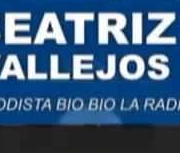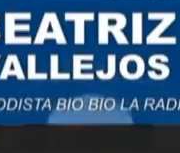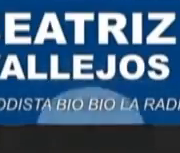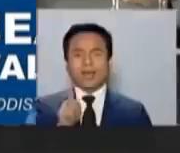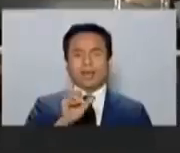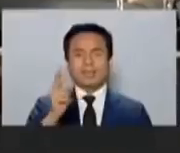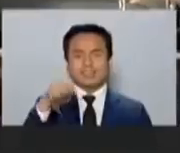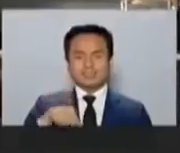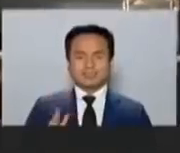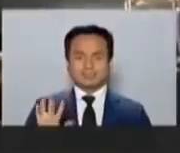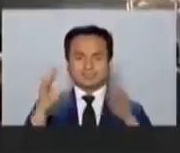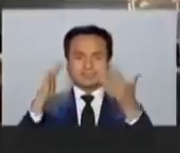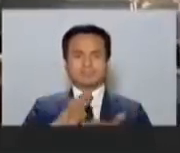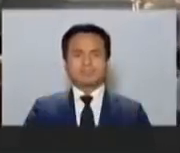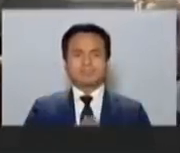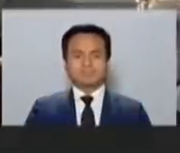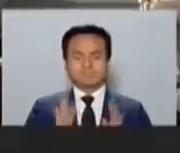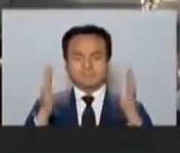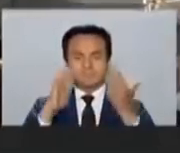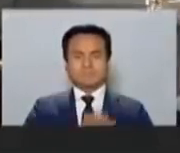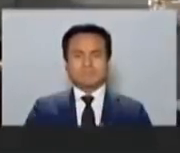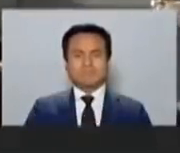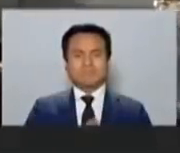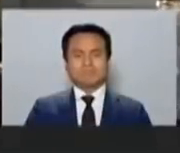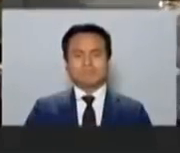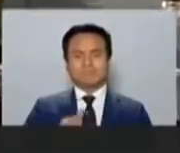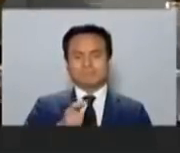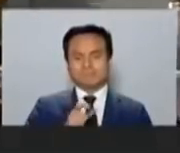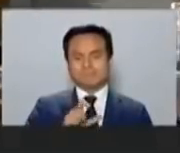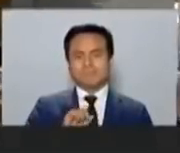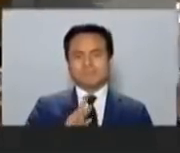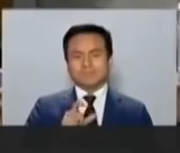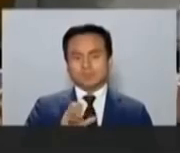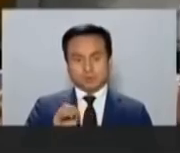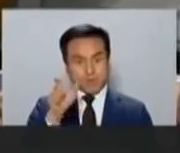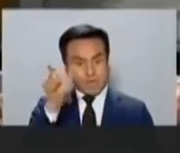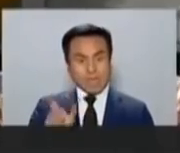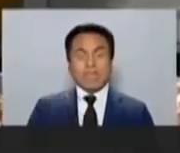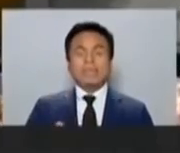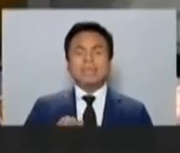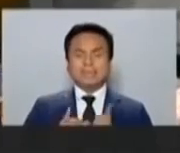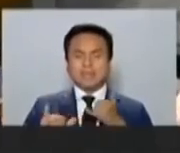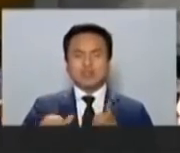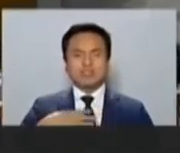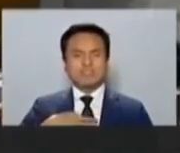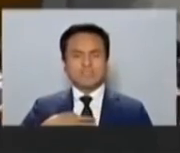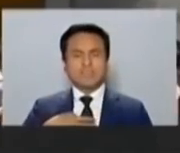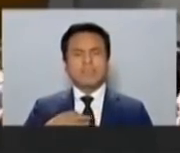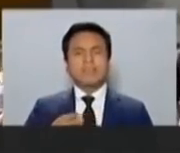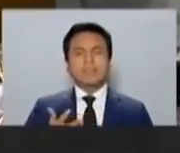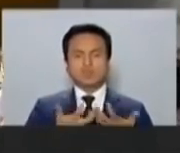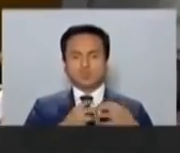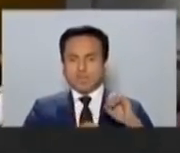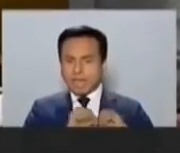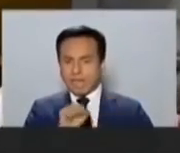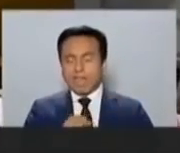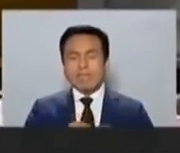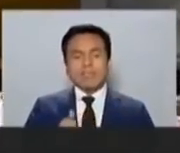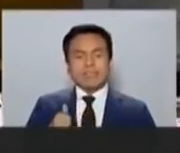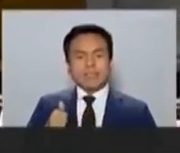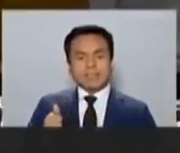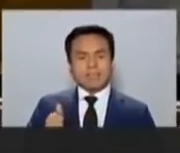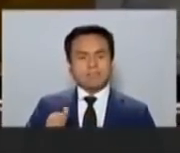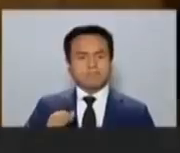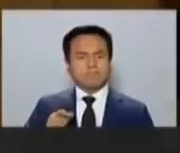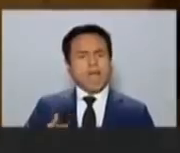incluyen estos sectores que no cupieron y que no están representados en este gabinete. Por otro lado va a tener que ver con cómo la paridad